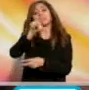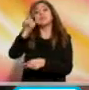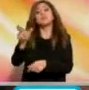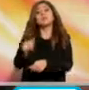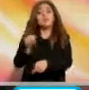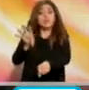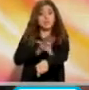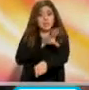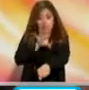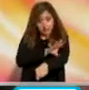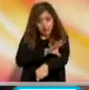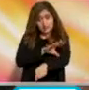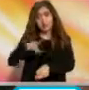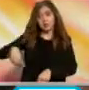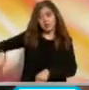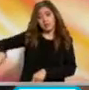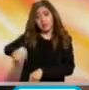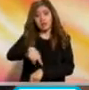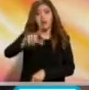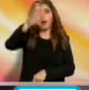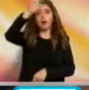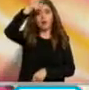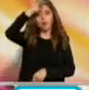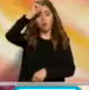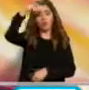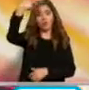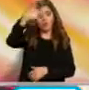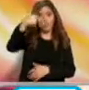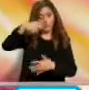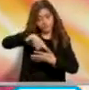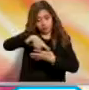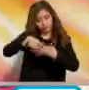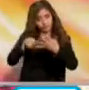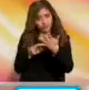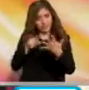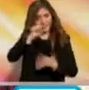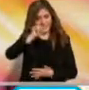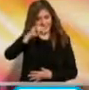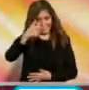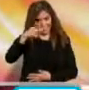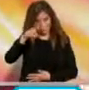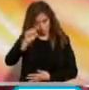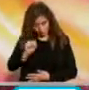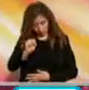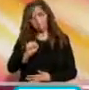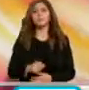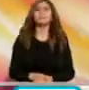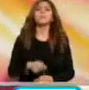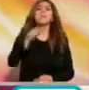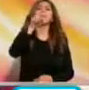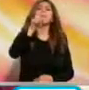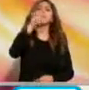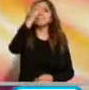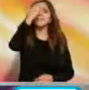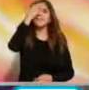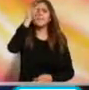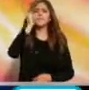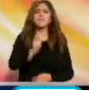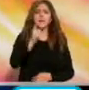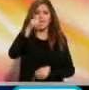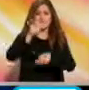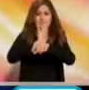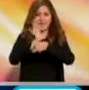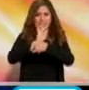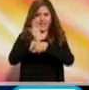12 símbolos de los signos. Y por ejemplo, el símbolo de Aries, ¿sí? Hay que recordar esas películas del medievo,